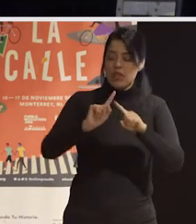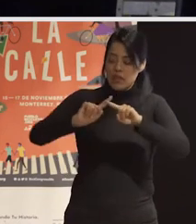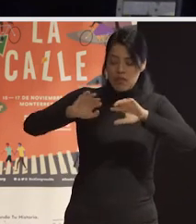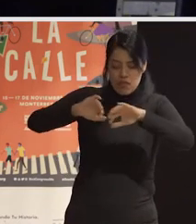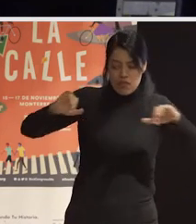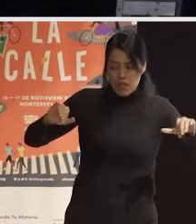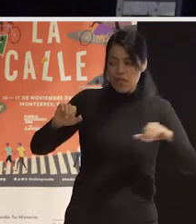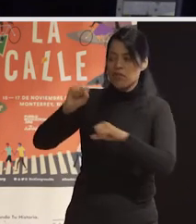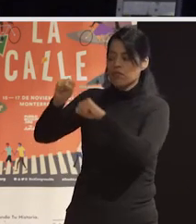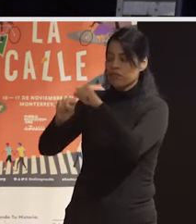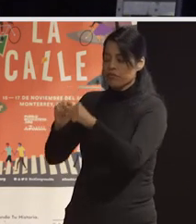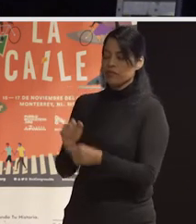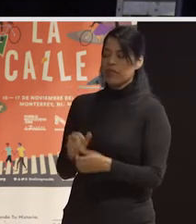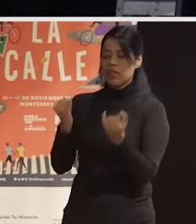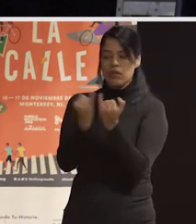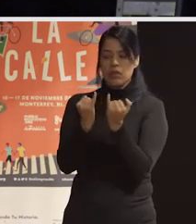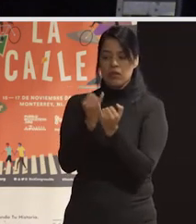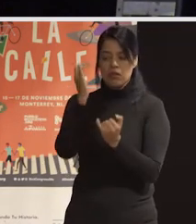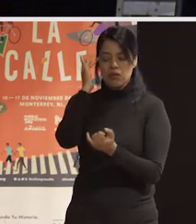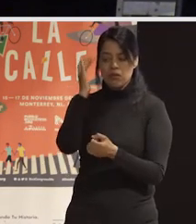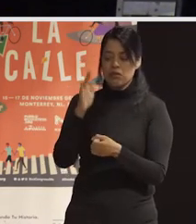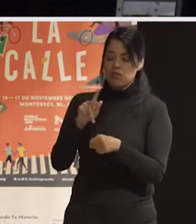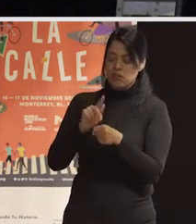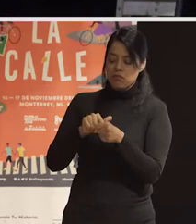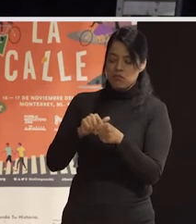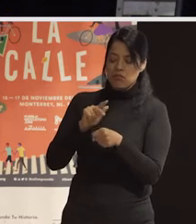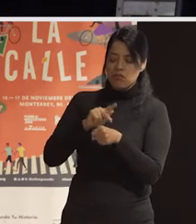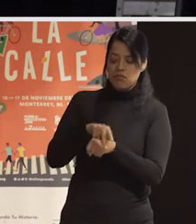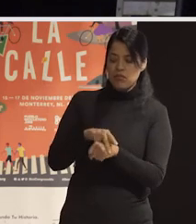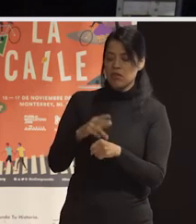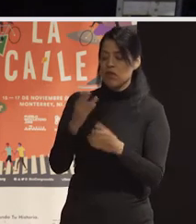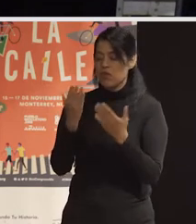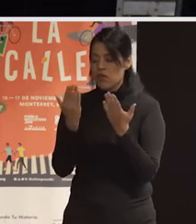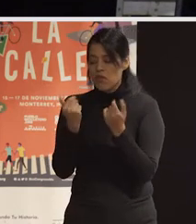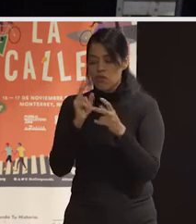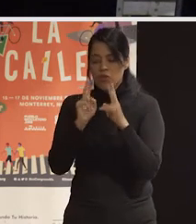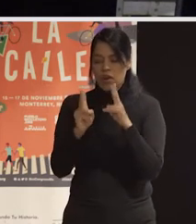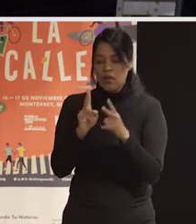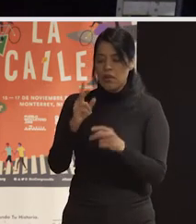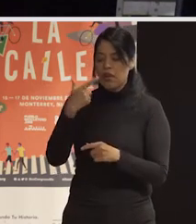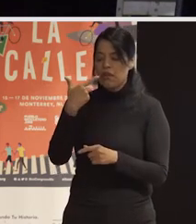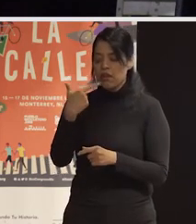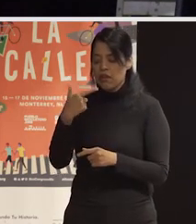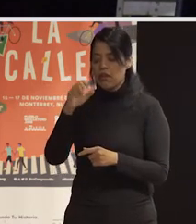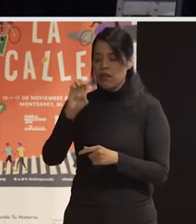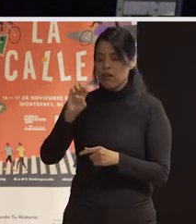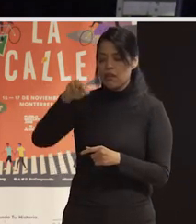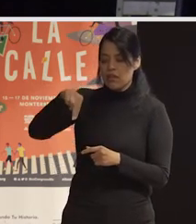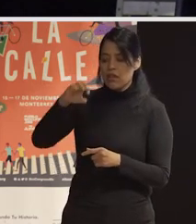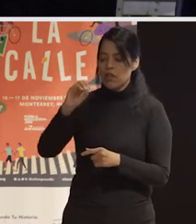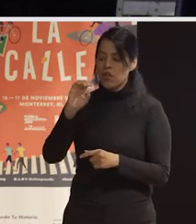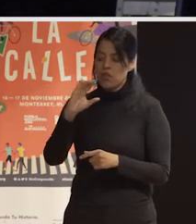américas frente al racismo cuando ni siquiera hablan de genocidio en los libros de la historia es